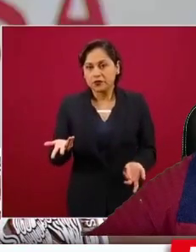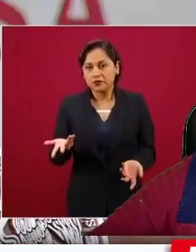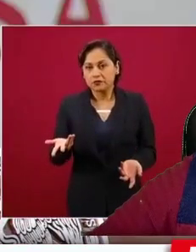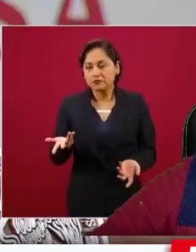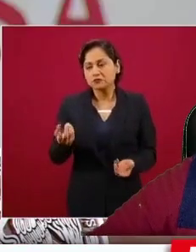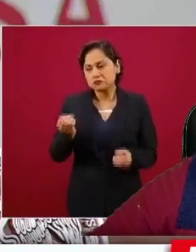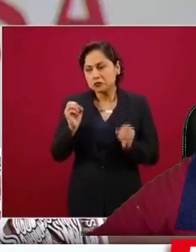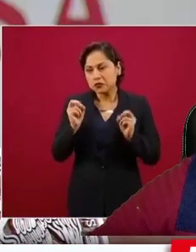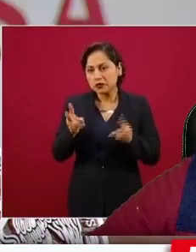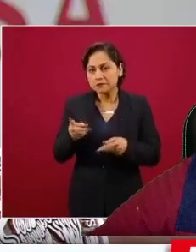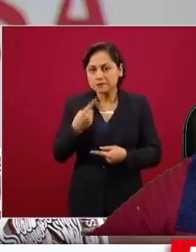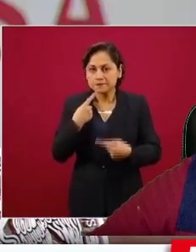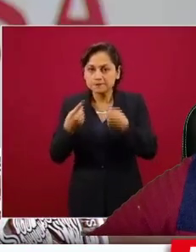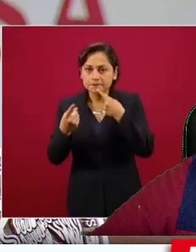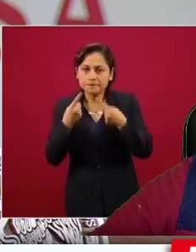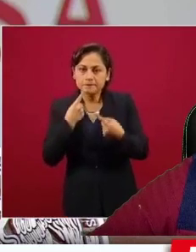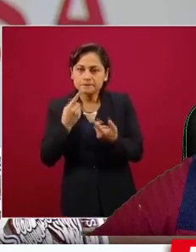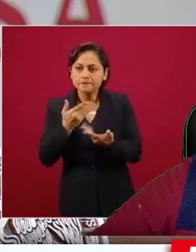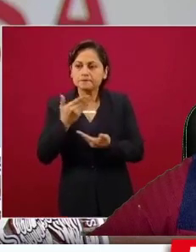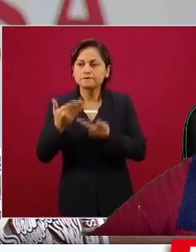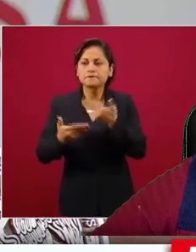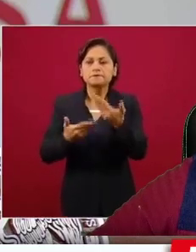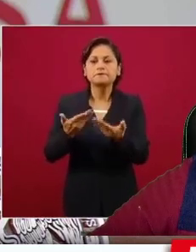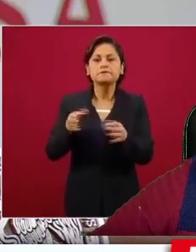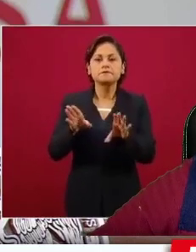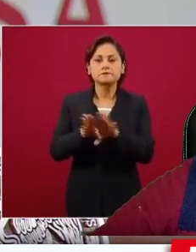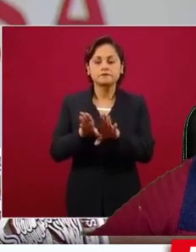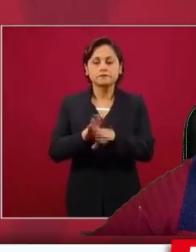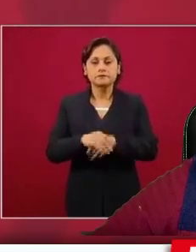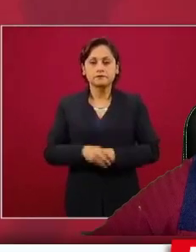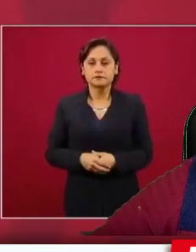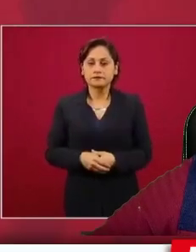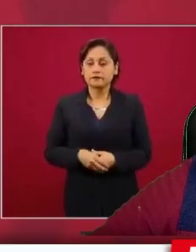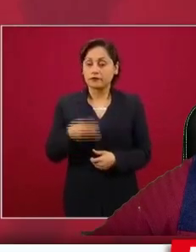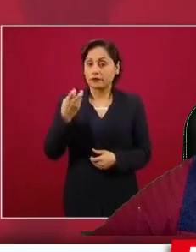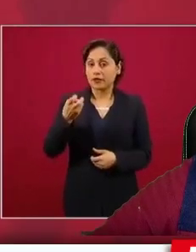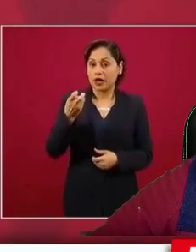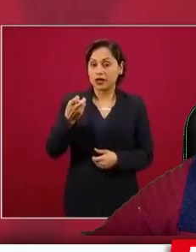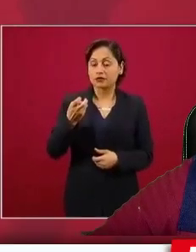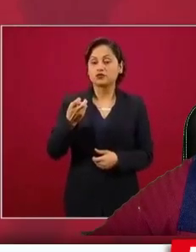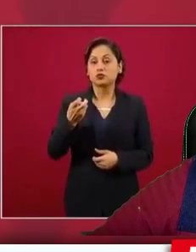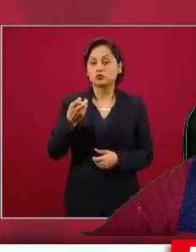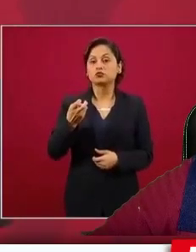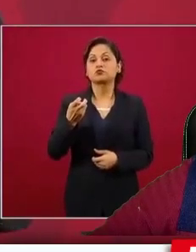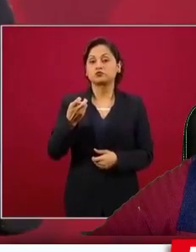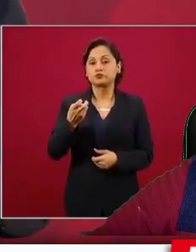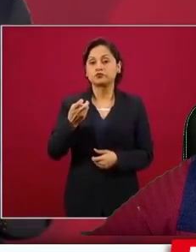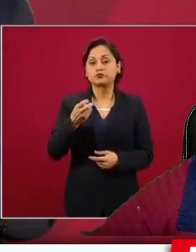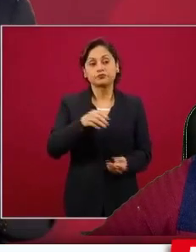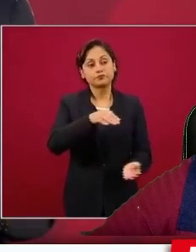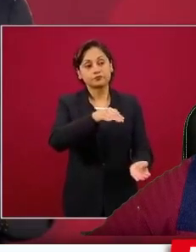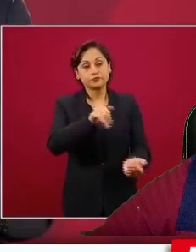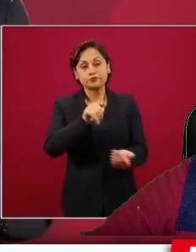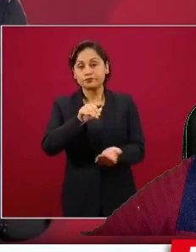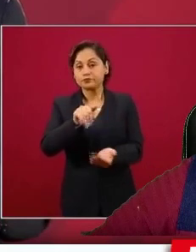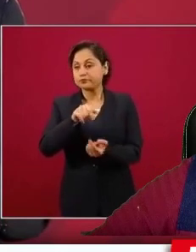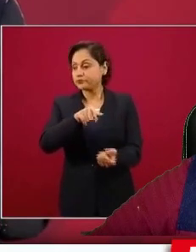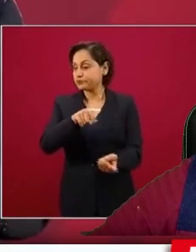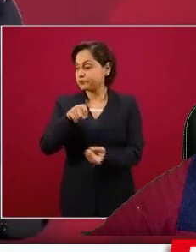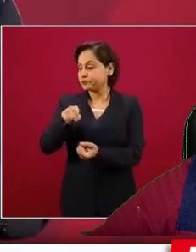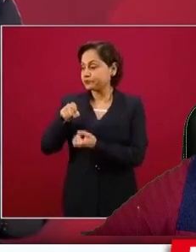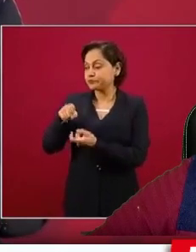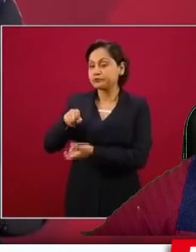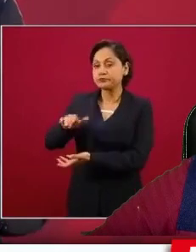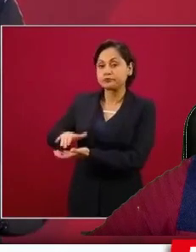acuerdo. Y esto ayuda mucho a la recaudación, a la